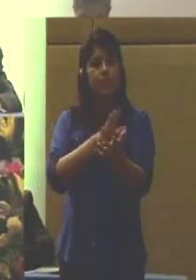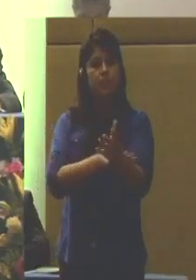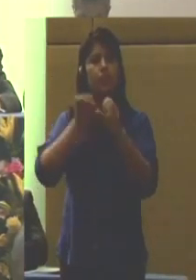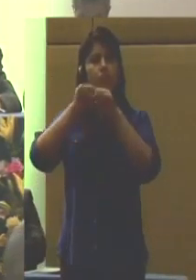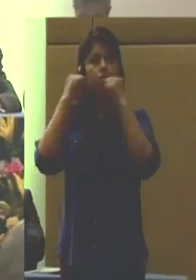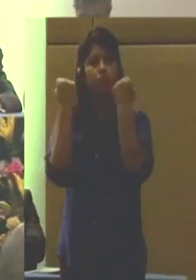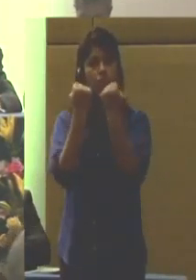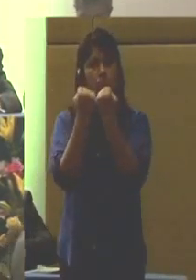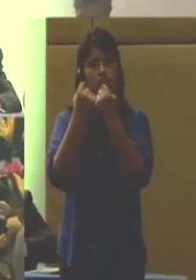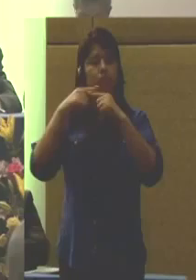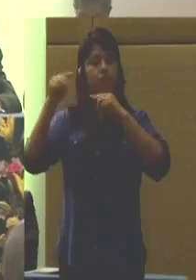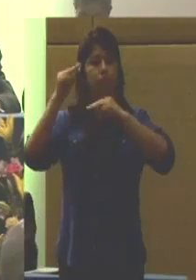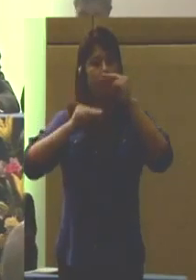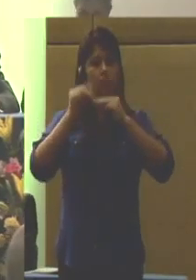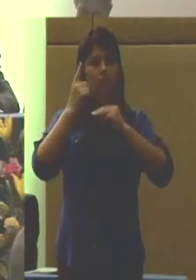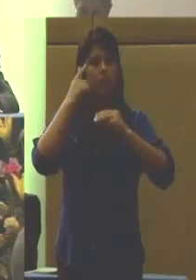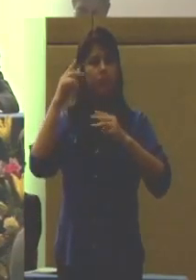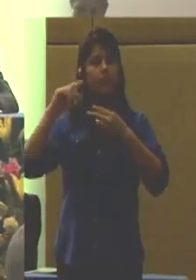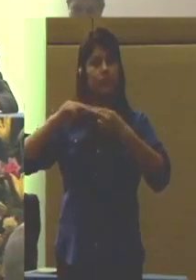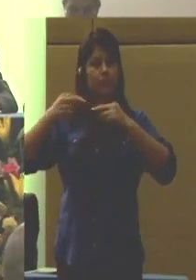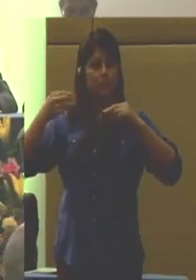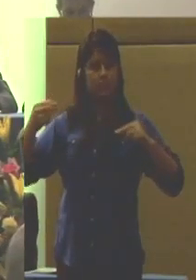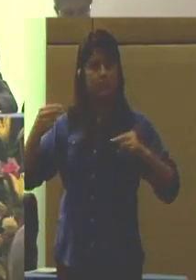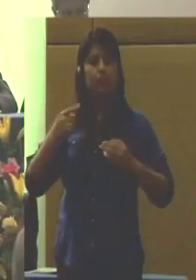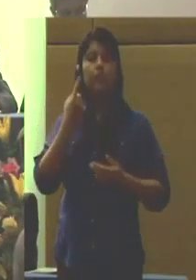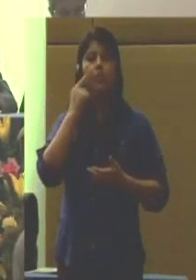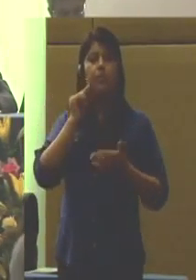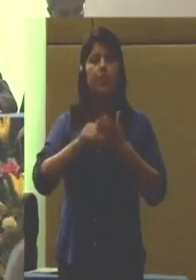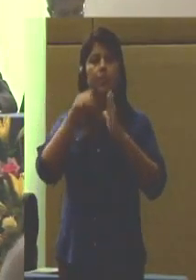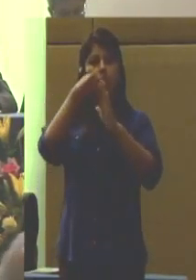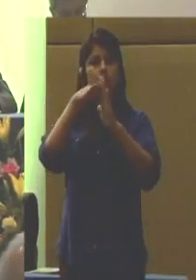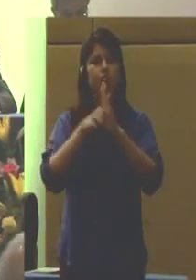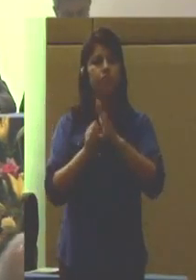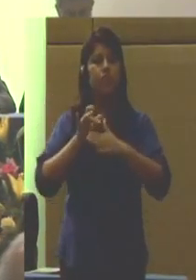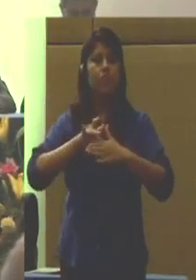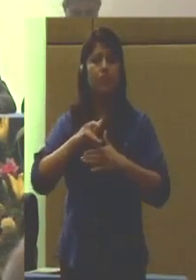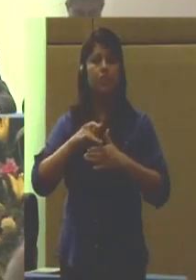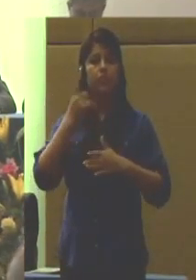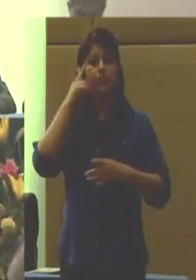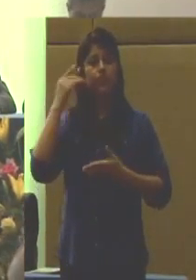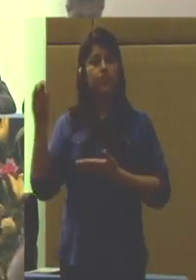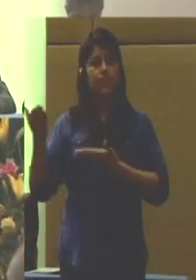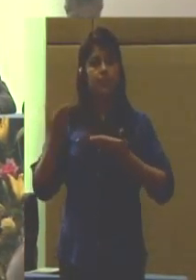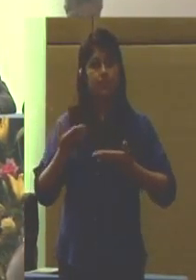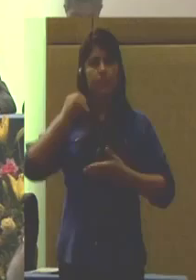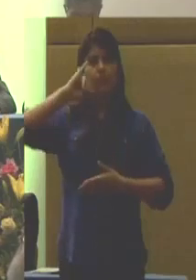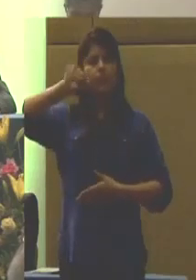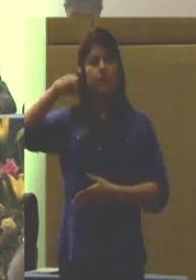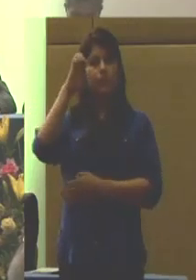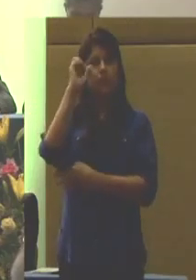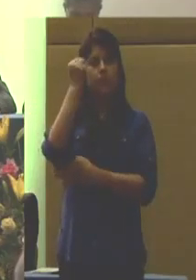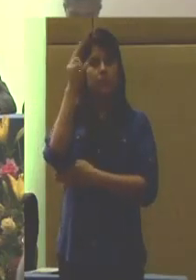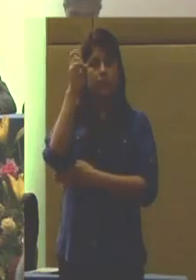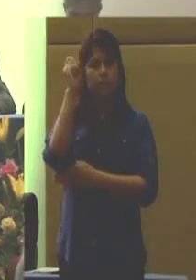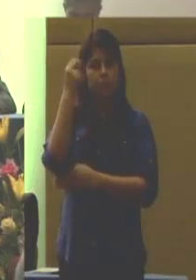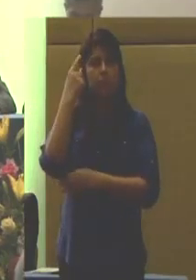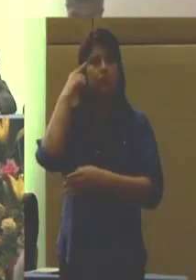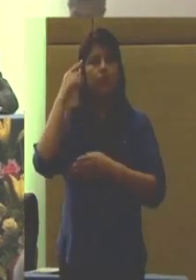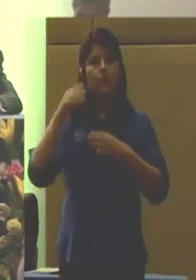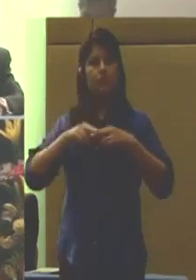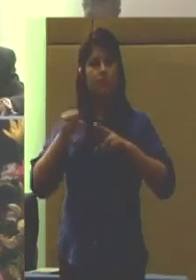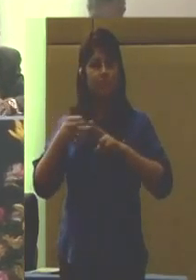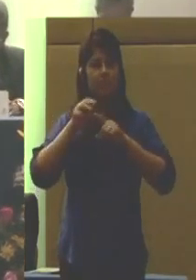en la construcción de resiliencia para la reducción del riesgo. Señor Jesús Ernei Moreno, Red de Universitarios